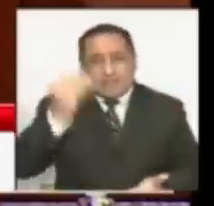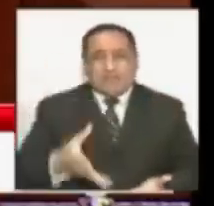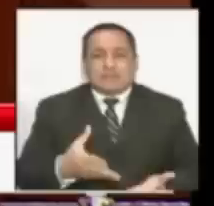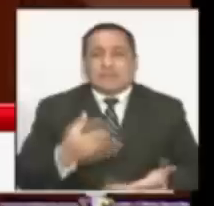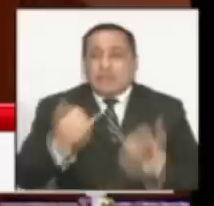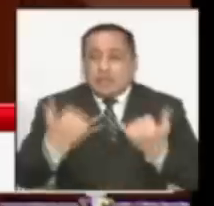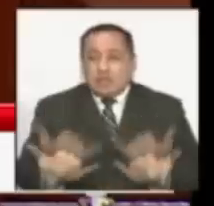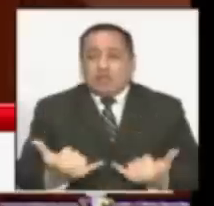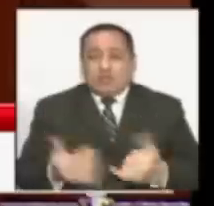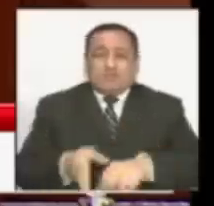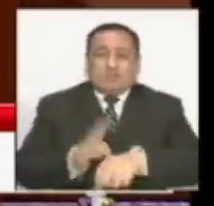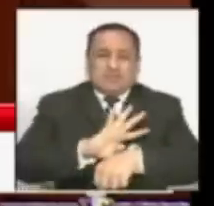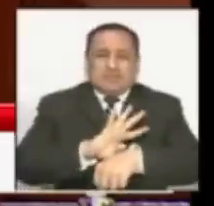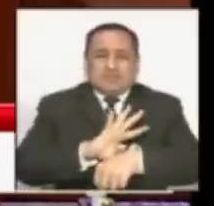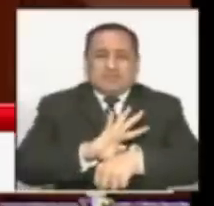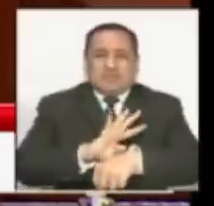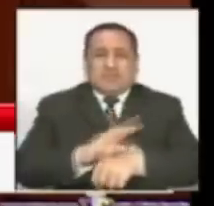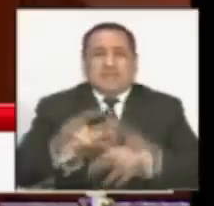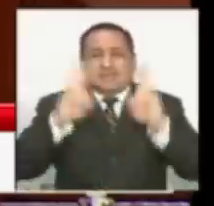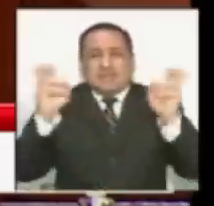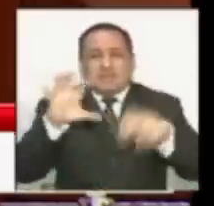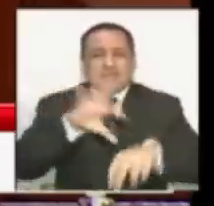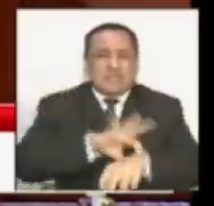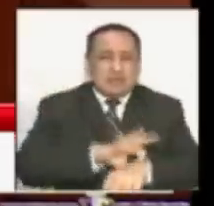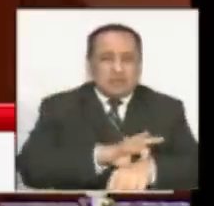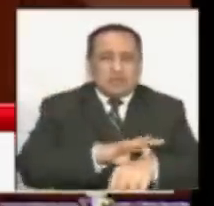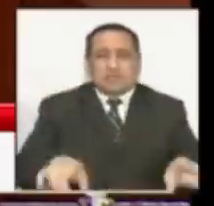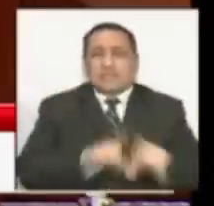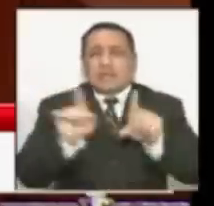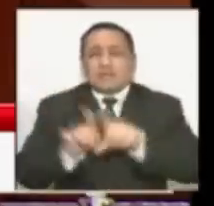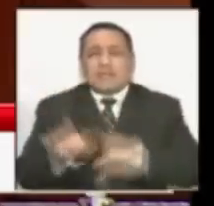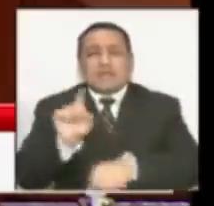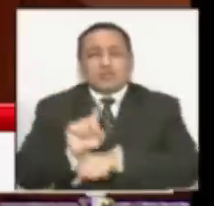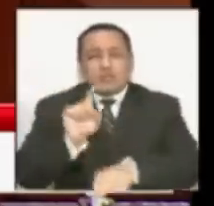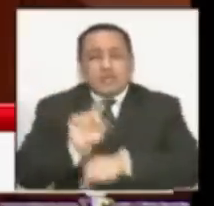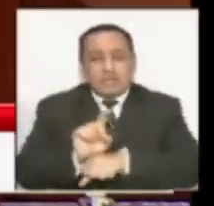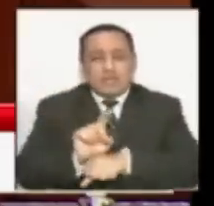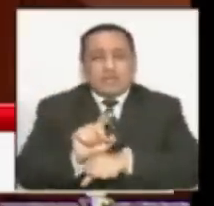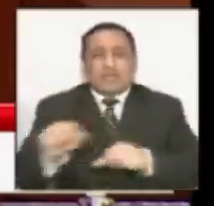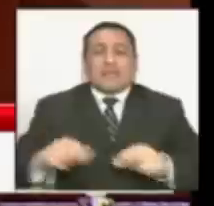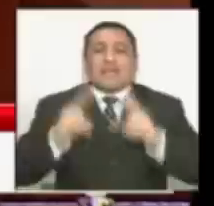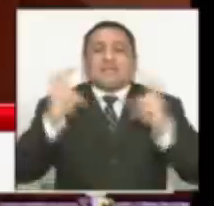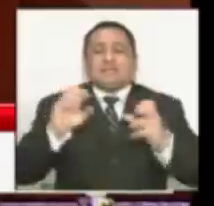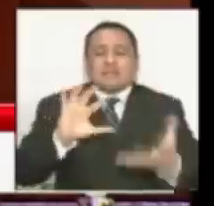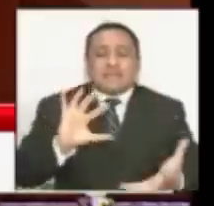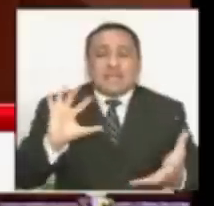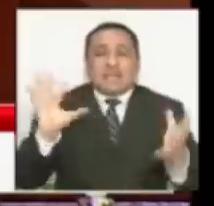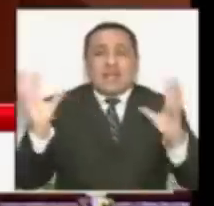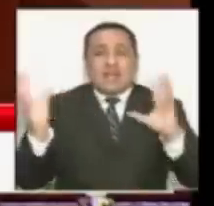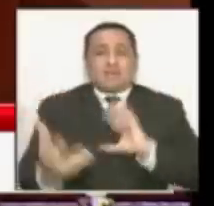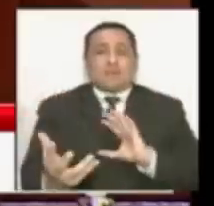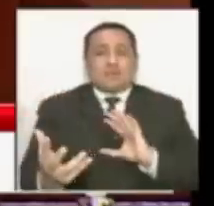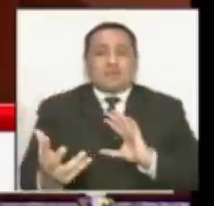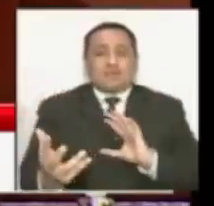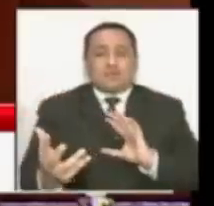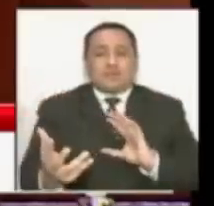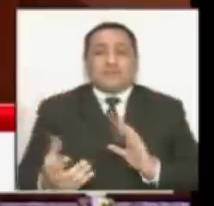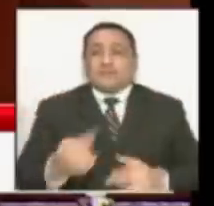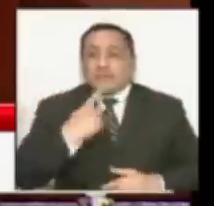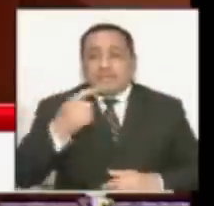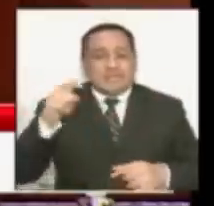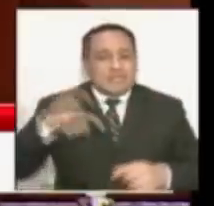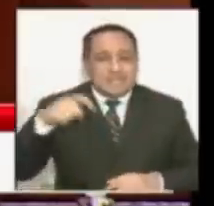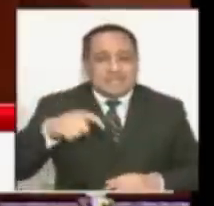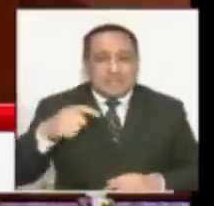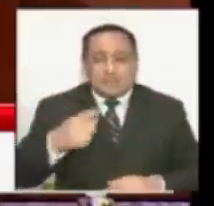de la pandemia en materia de salud, en materia educativa, en materia de innovación, que las cuales